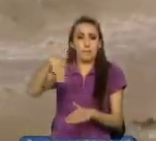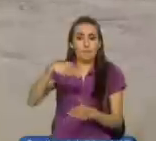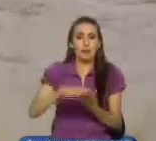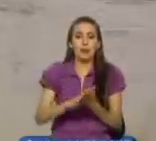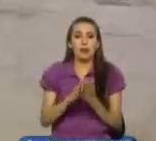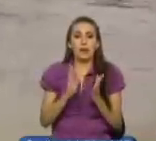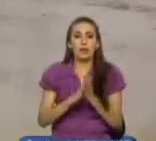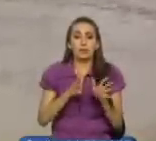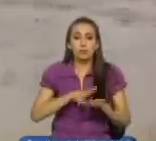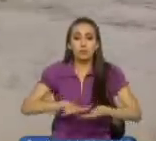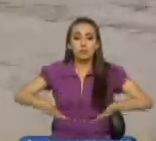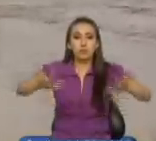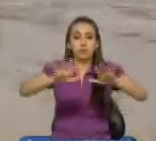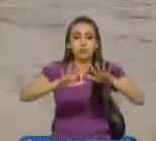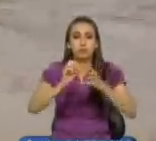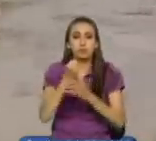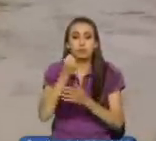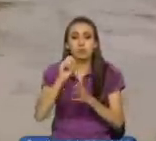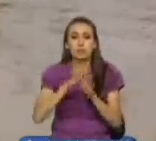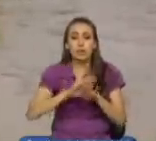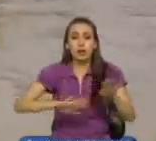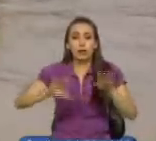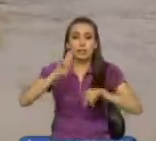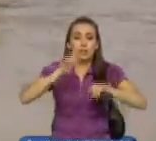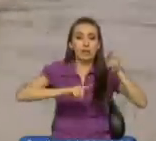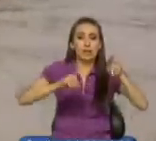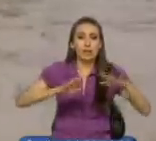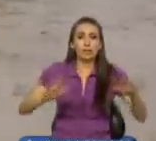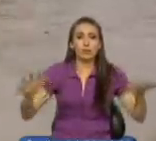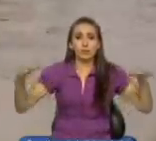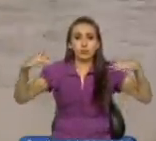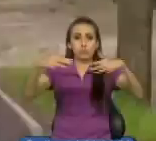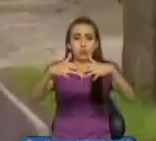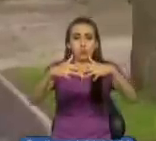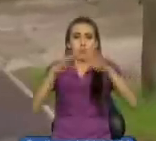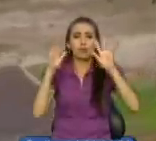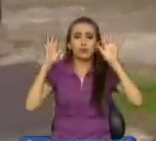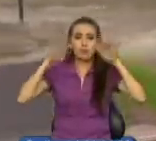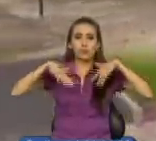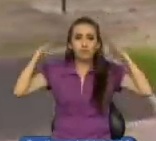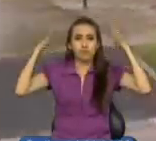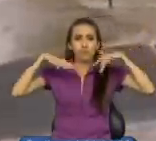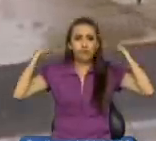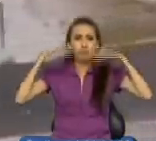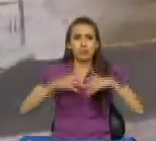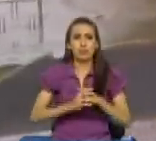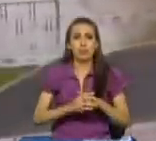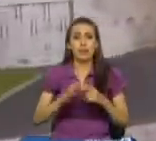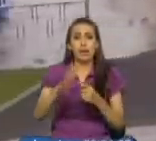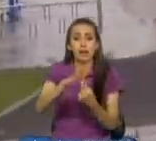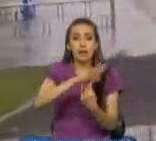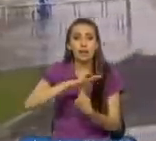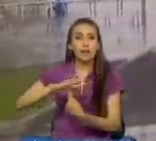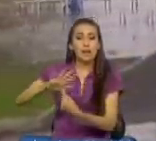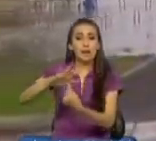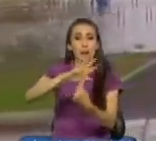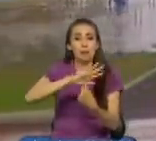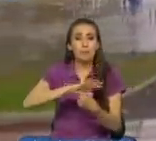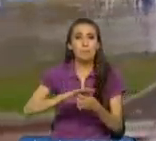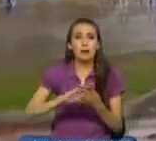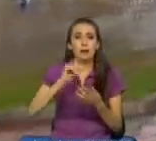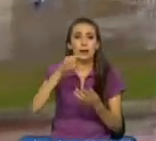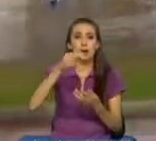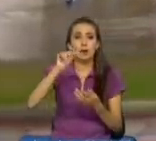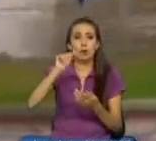caudales de los ríos Santa Bárbara y San Francisco se incrementaron rápidamente debido a las lluvias constantes el Parque linial del cantón Gualaceo quedó